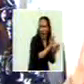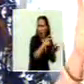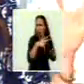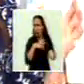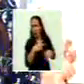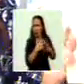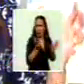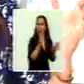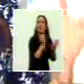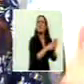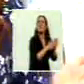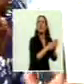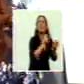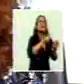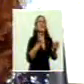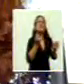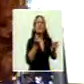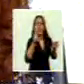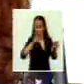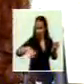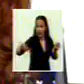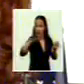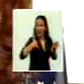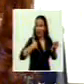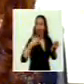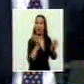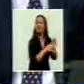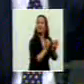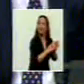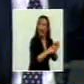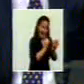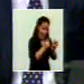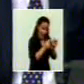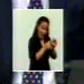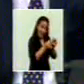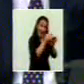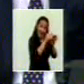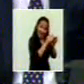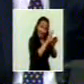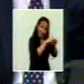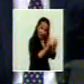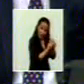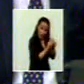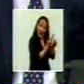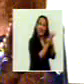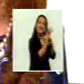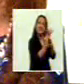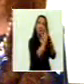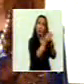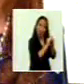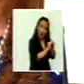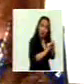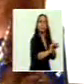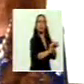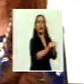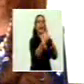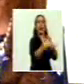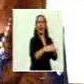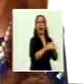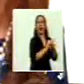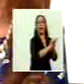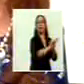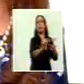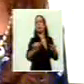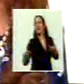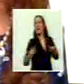es el ahorro de los argentinos, esto es reorientar un 5% de ese ahorro público para crédito